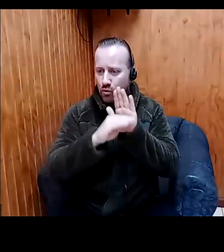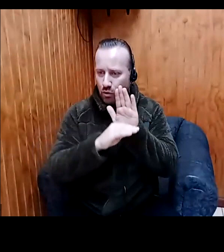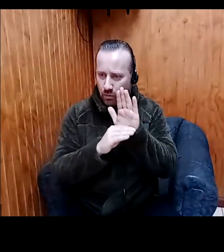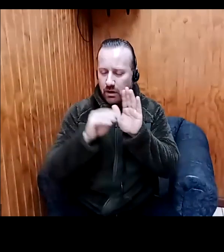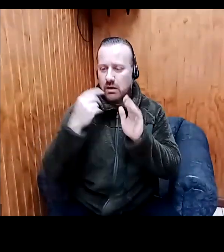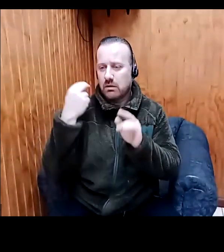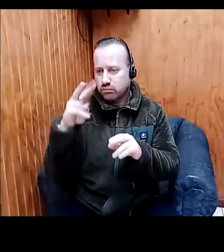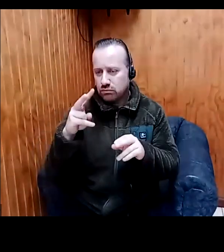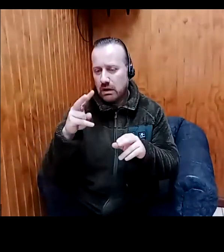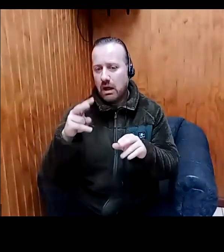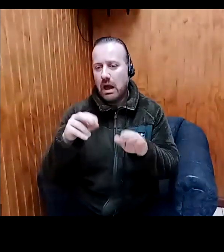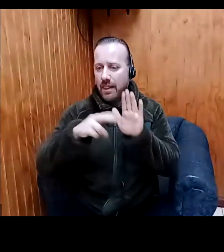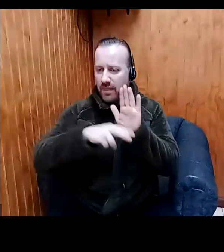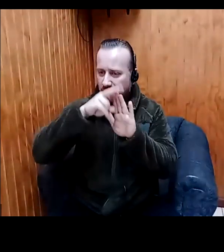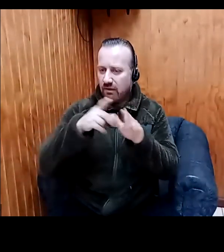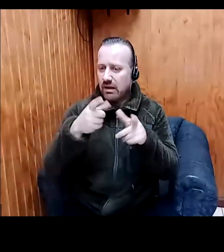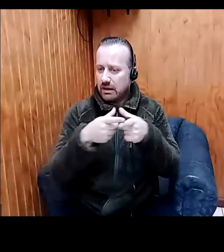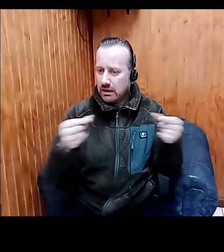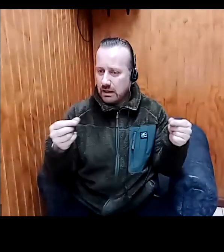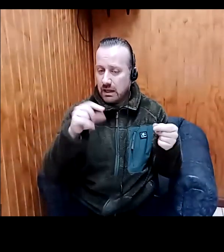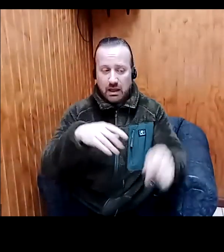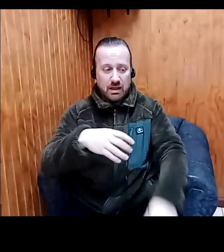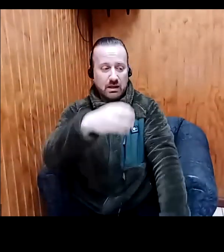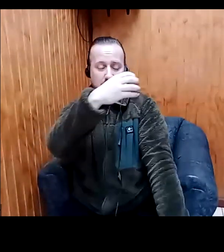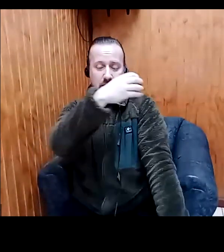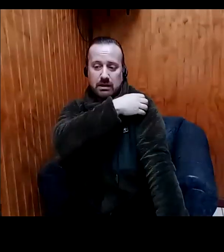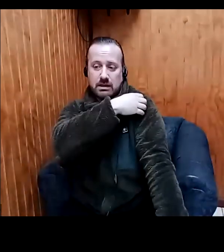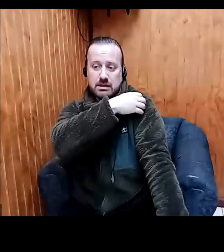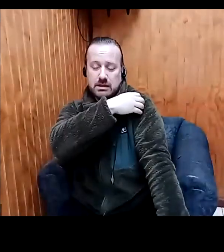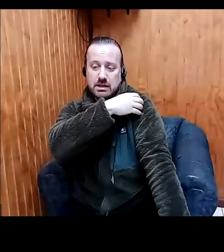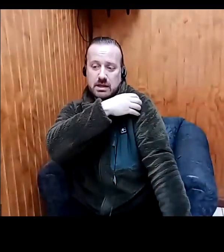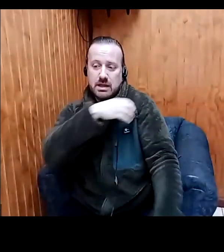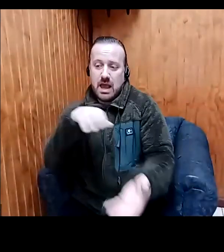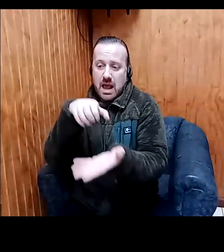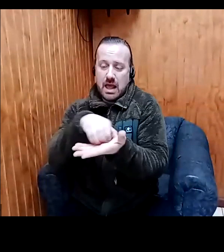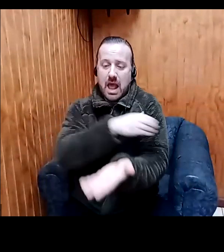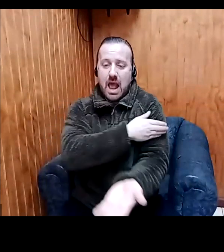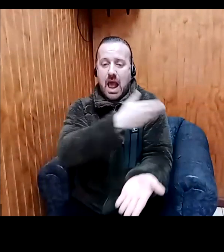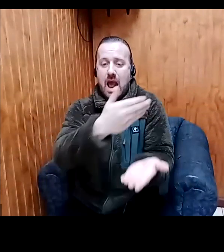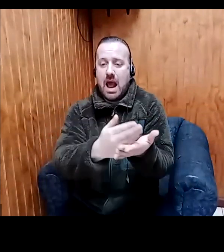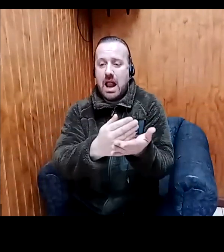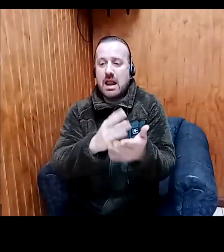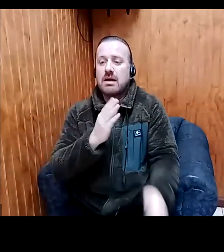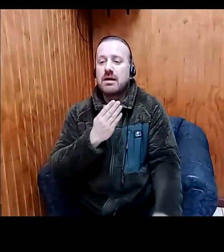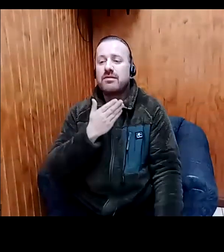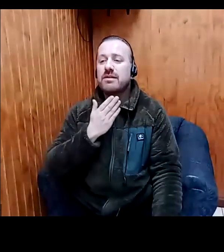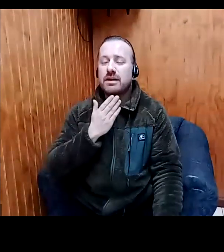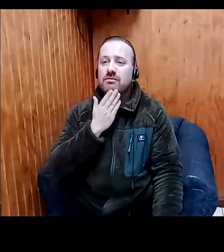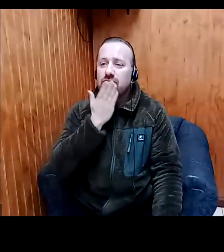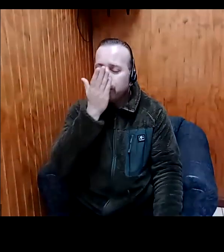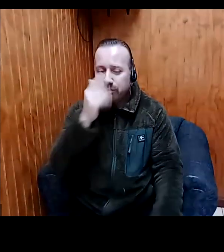Arica a Punta Arenas. El Congreso Nacional y Latinoamericano del programa ISEC contempla más de